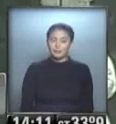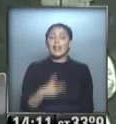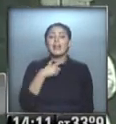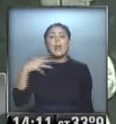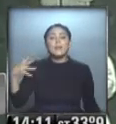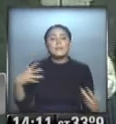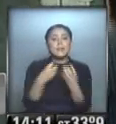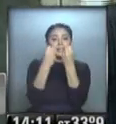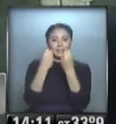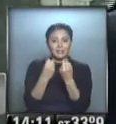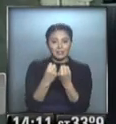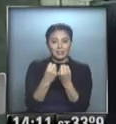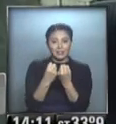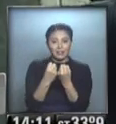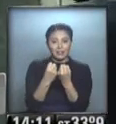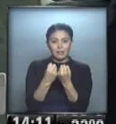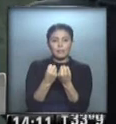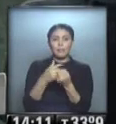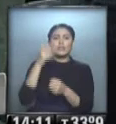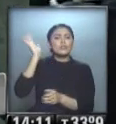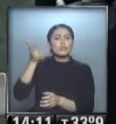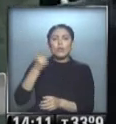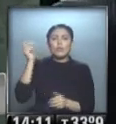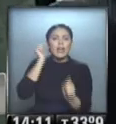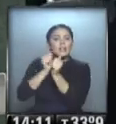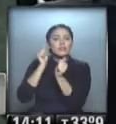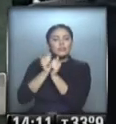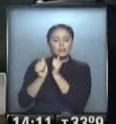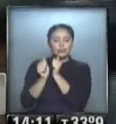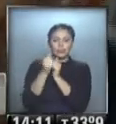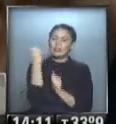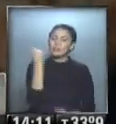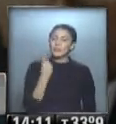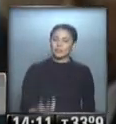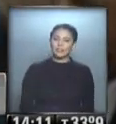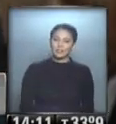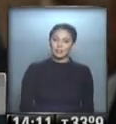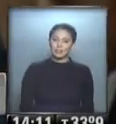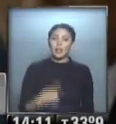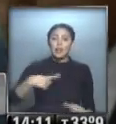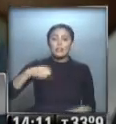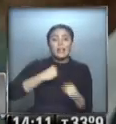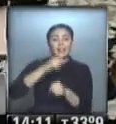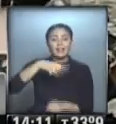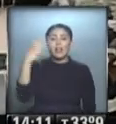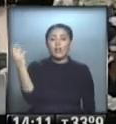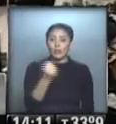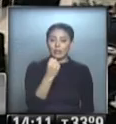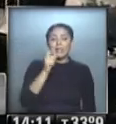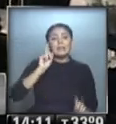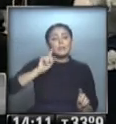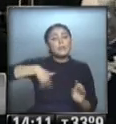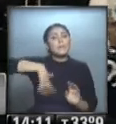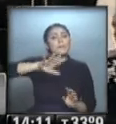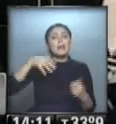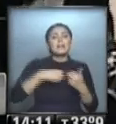por la grandeza de nuestras historias en común, por lo que hemos hecho, pero por sobre